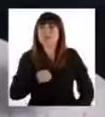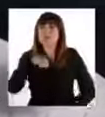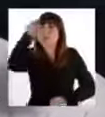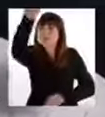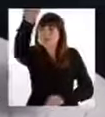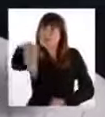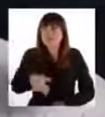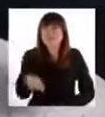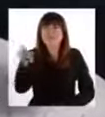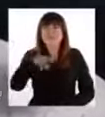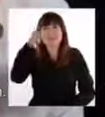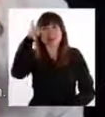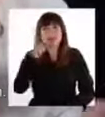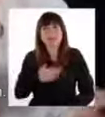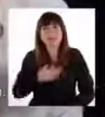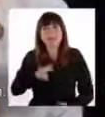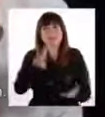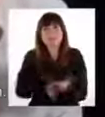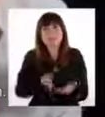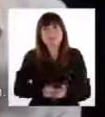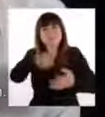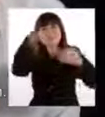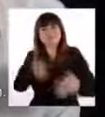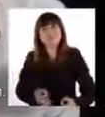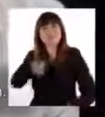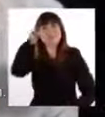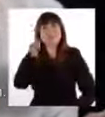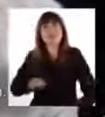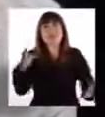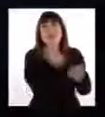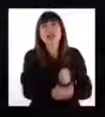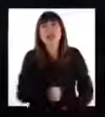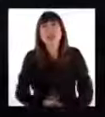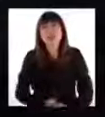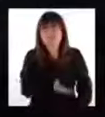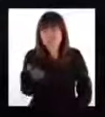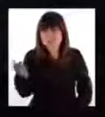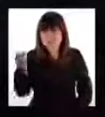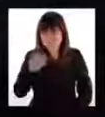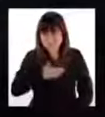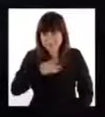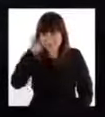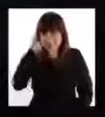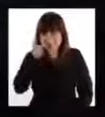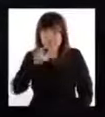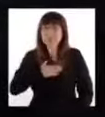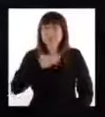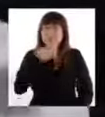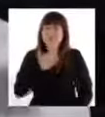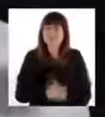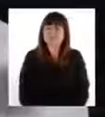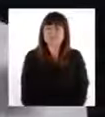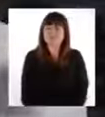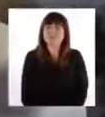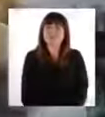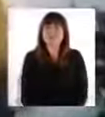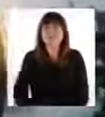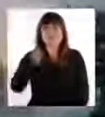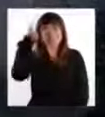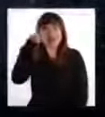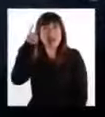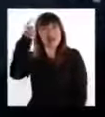los quiero invitar a volver a creer la convicción y la verdad siempre gana usted quiere volver a creer y yo